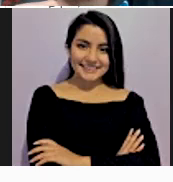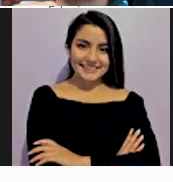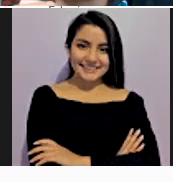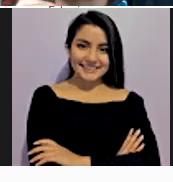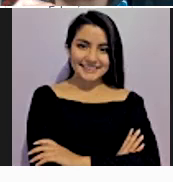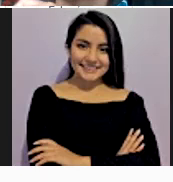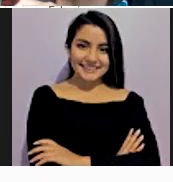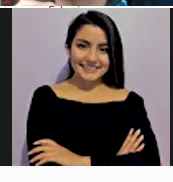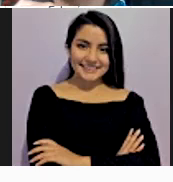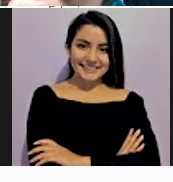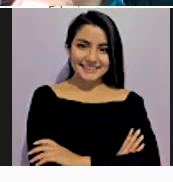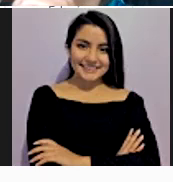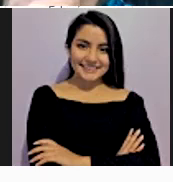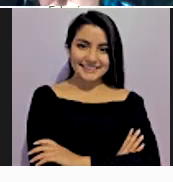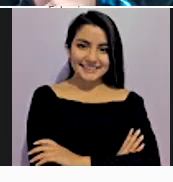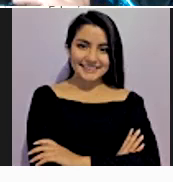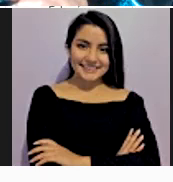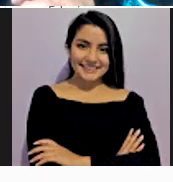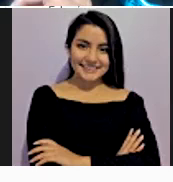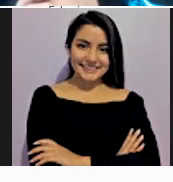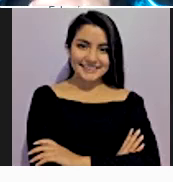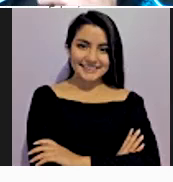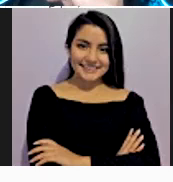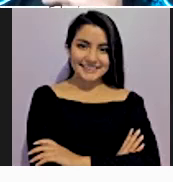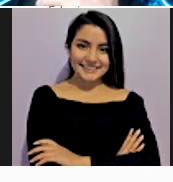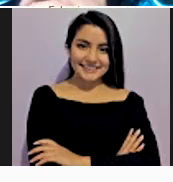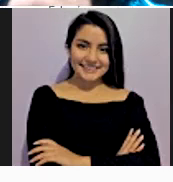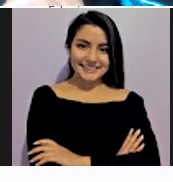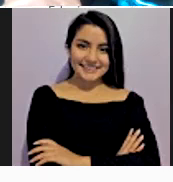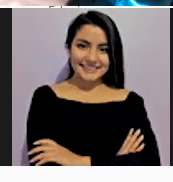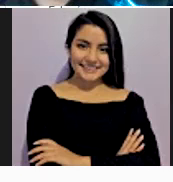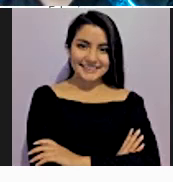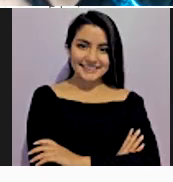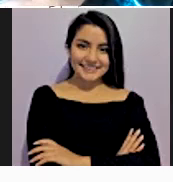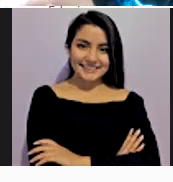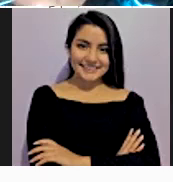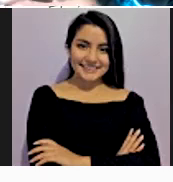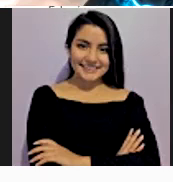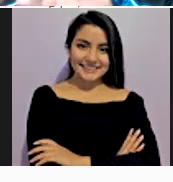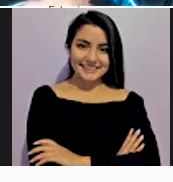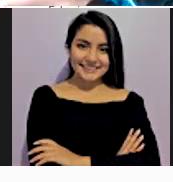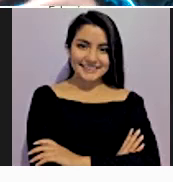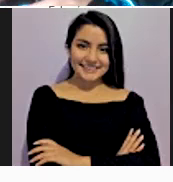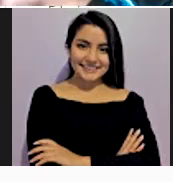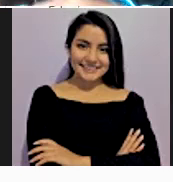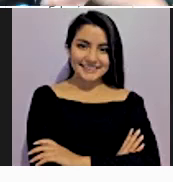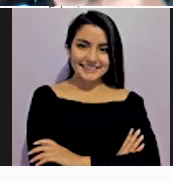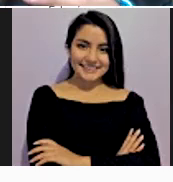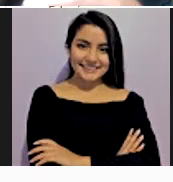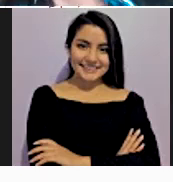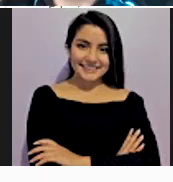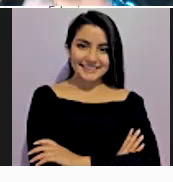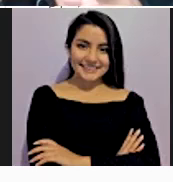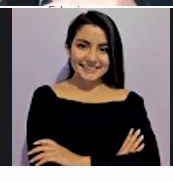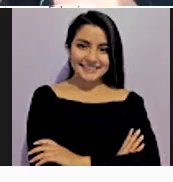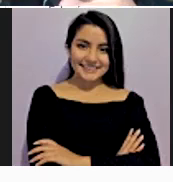Ya que es un método igual que el racional, pero sí, como dice mismo, modificado. Un poco para tratar de utilizar este método para